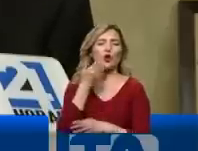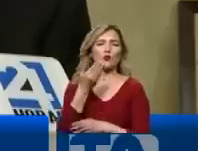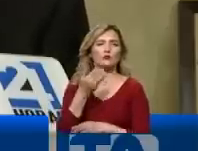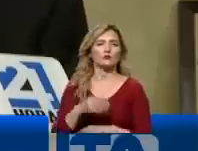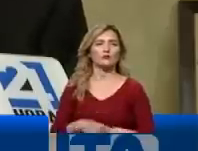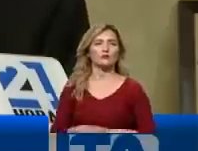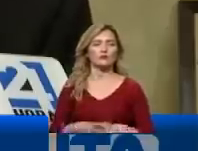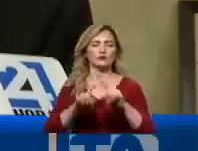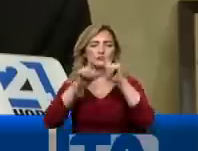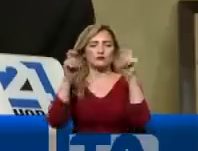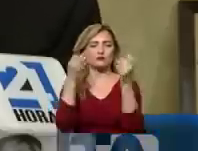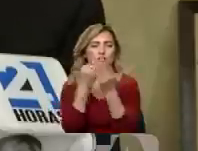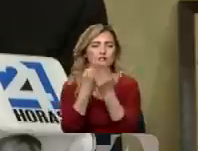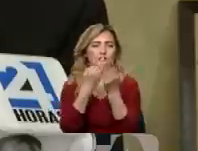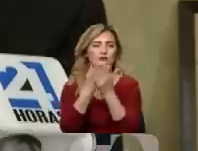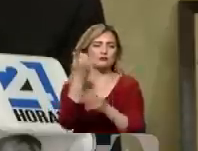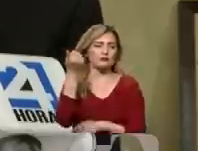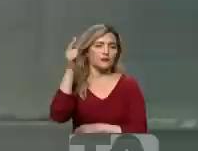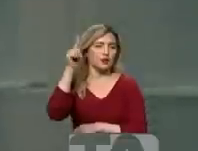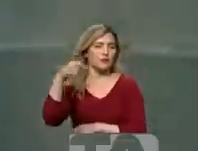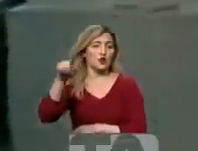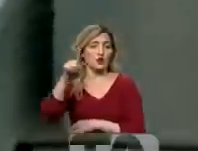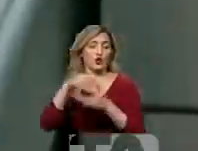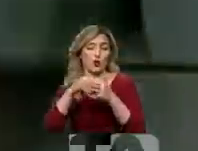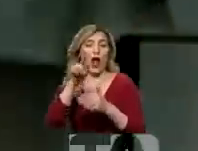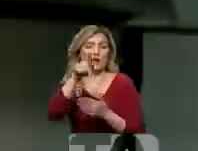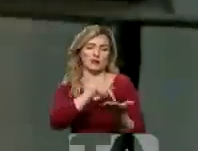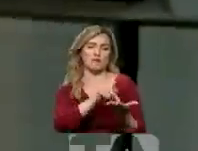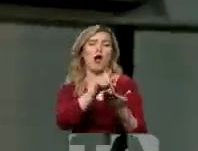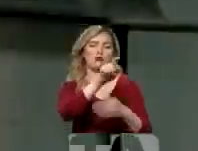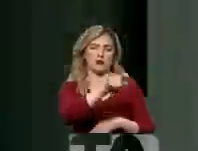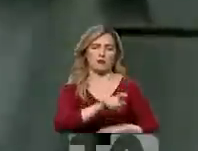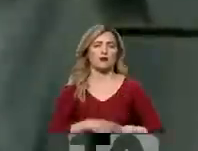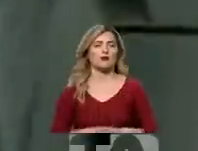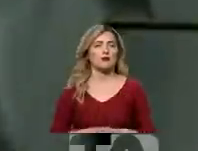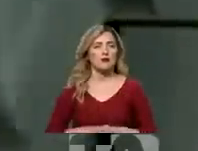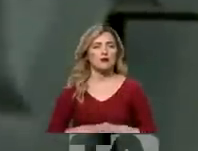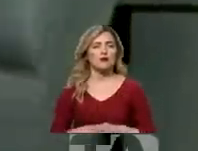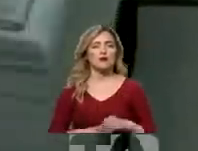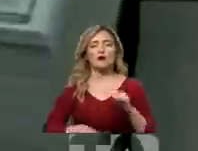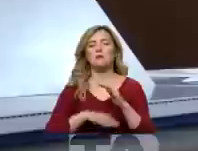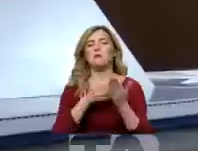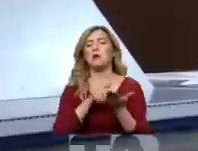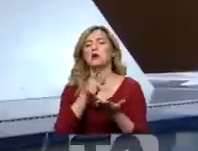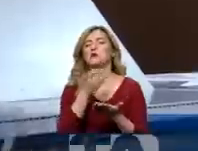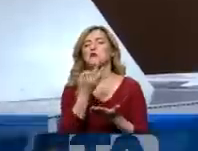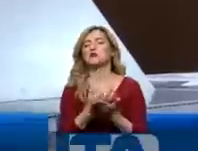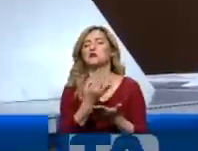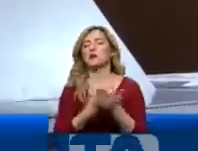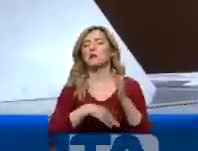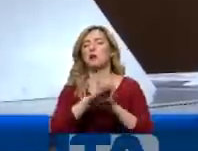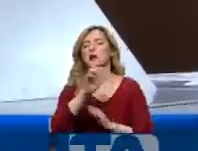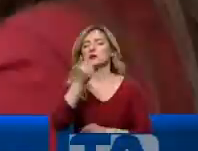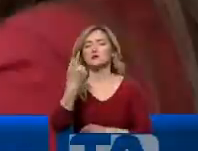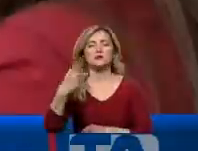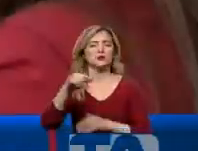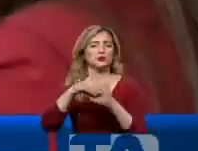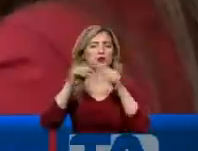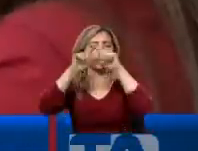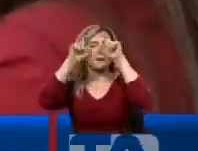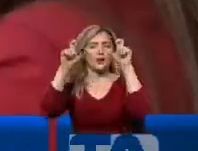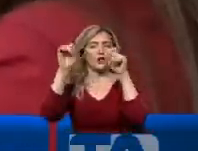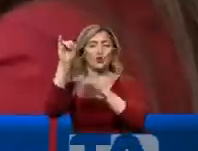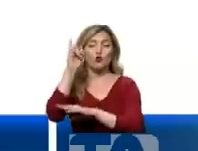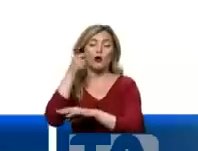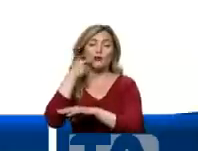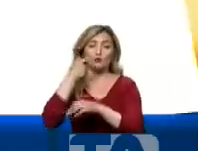tasa a las empresas que facturan 10 millones de dólares o más. En cuanto al pago de las empresas que facturan más de 10 millones de dólares, los empresarios e industriales